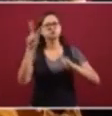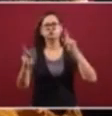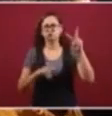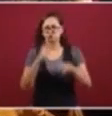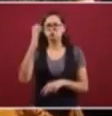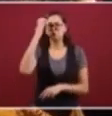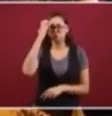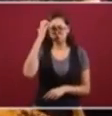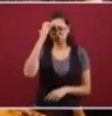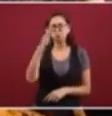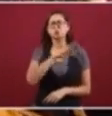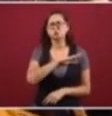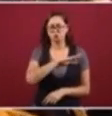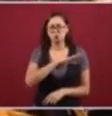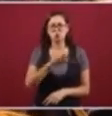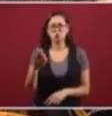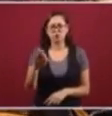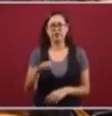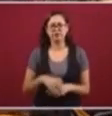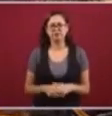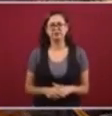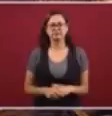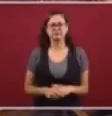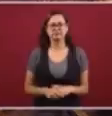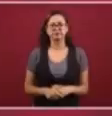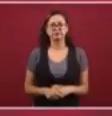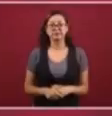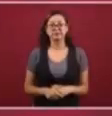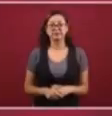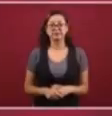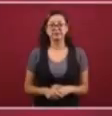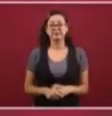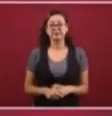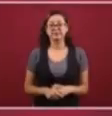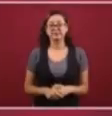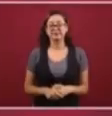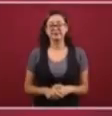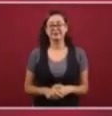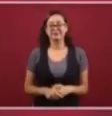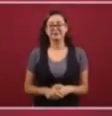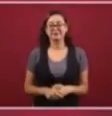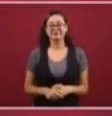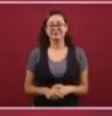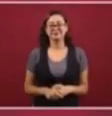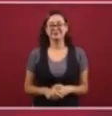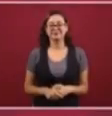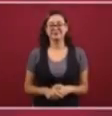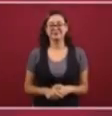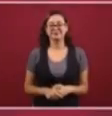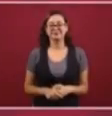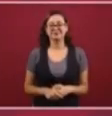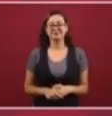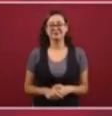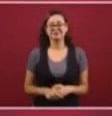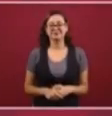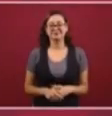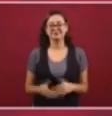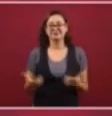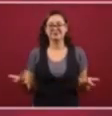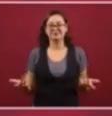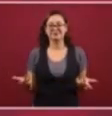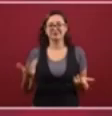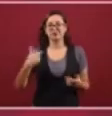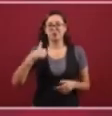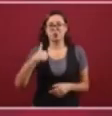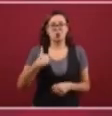No voy, pues, a grabar nada del interior y la